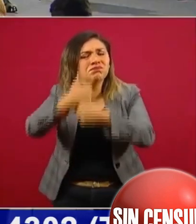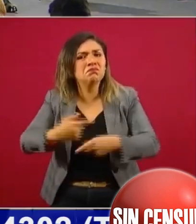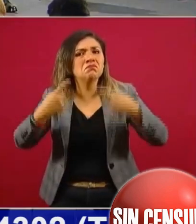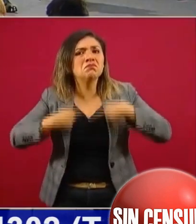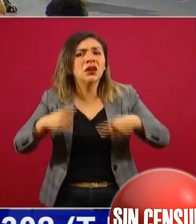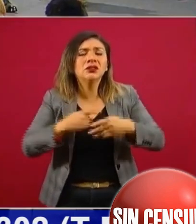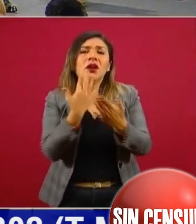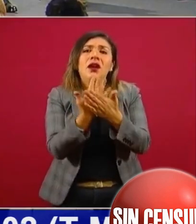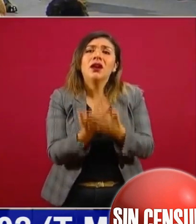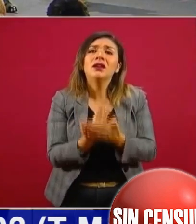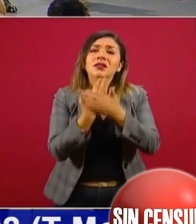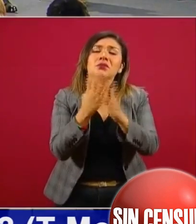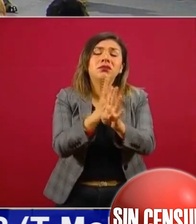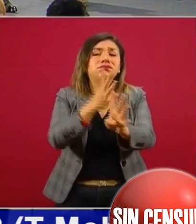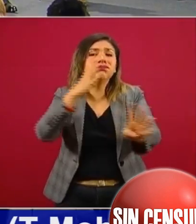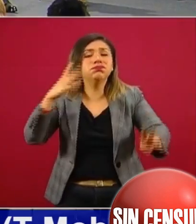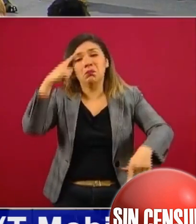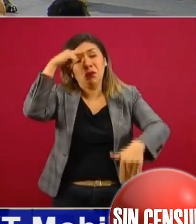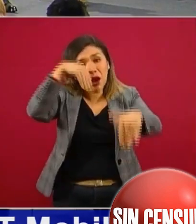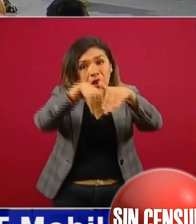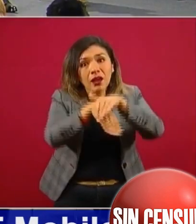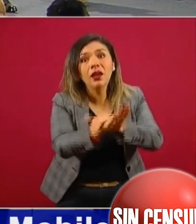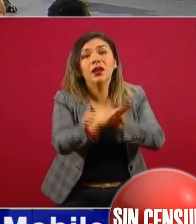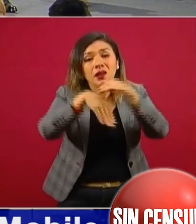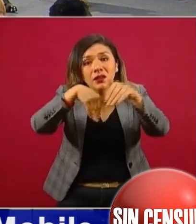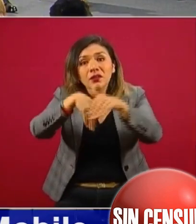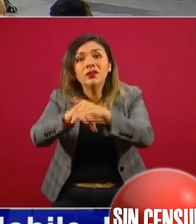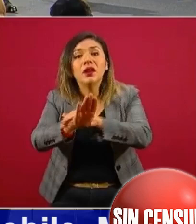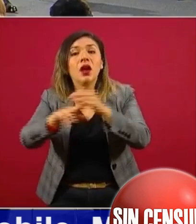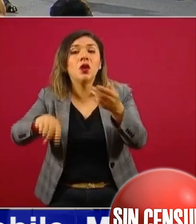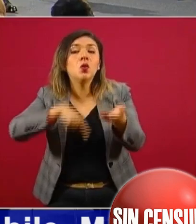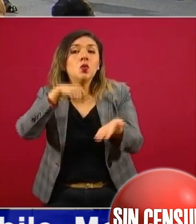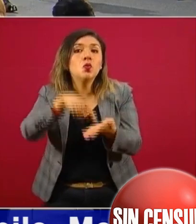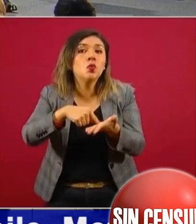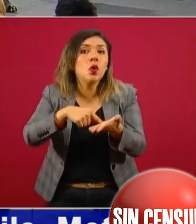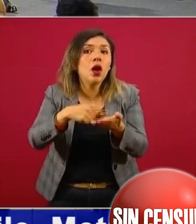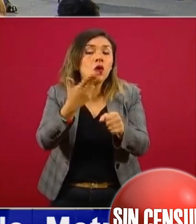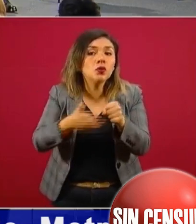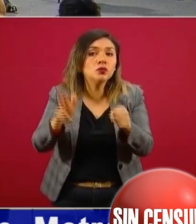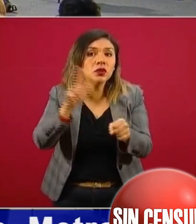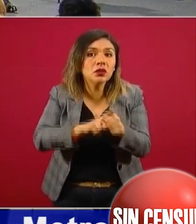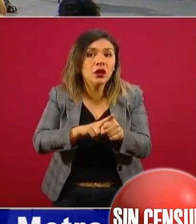turno para entrar a